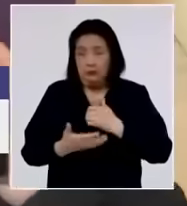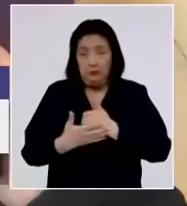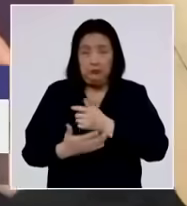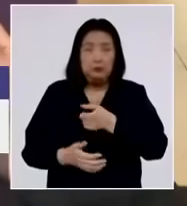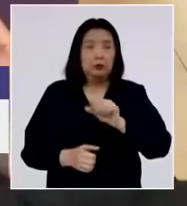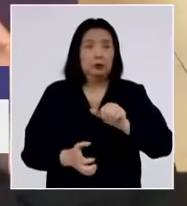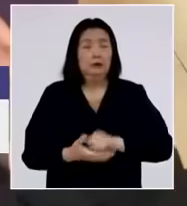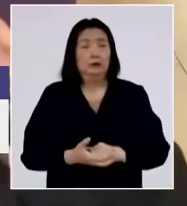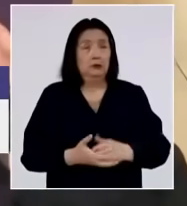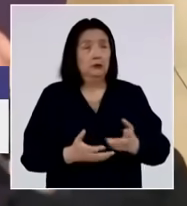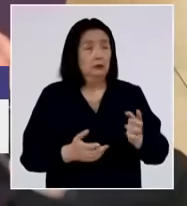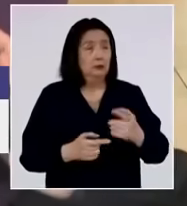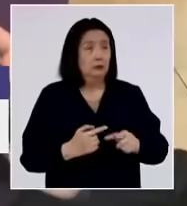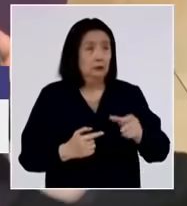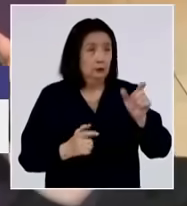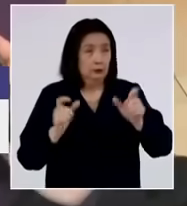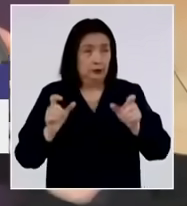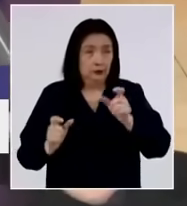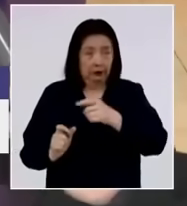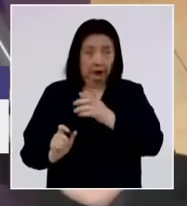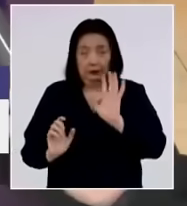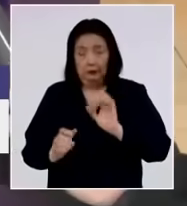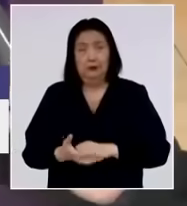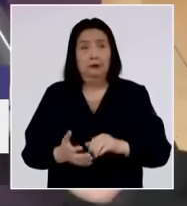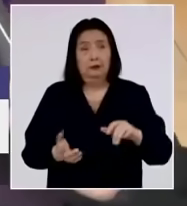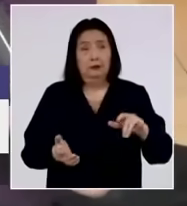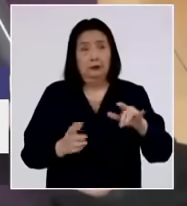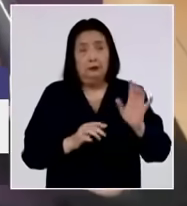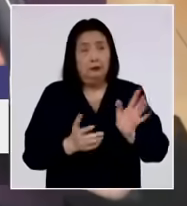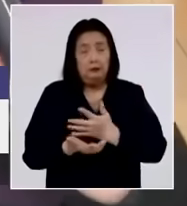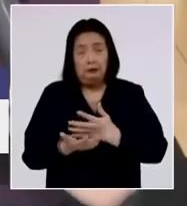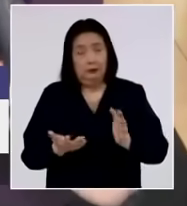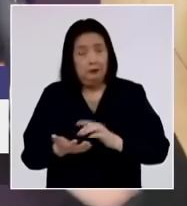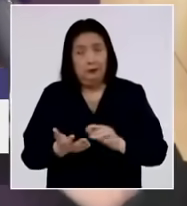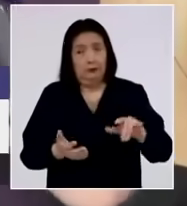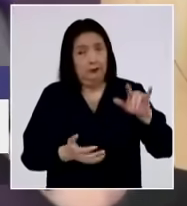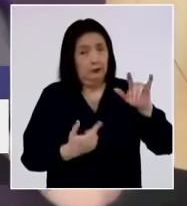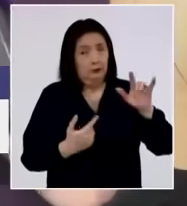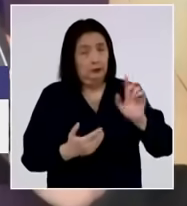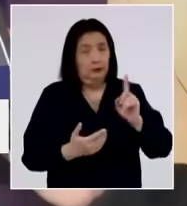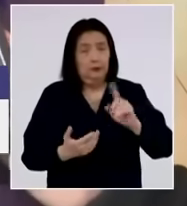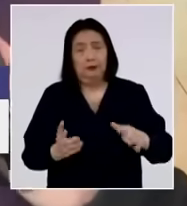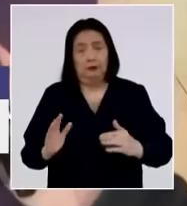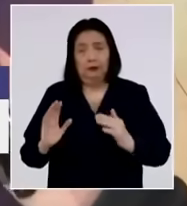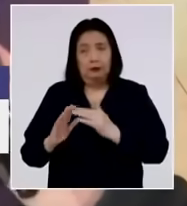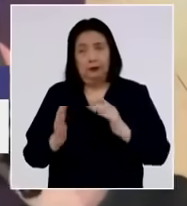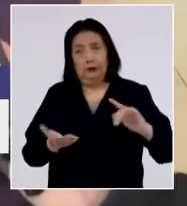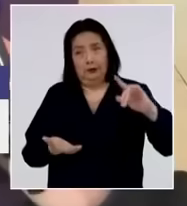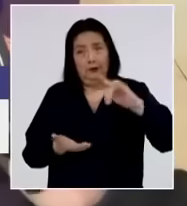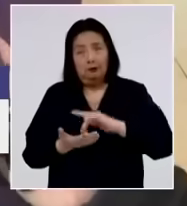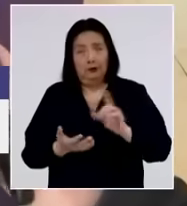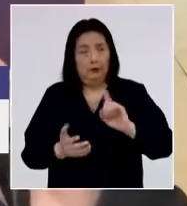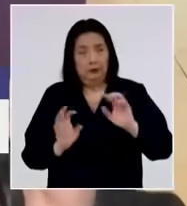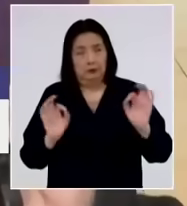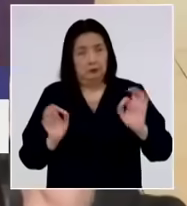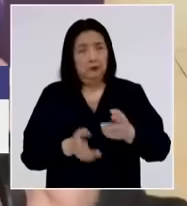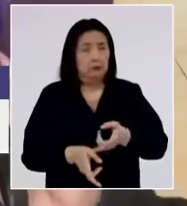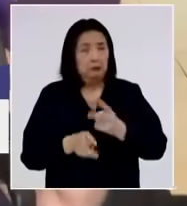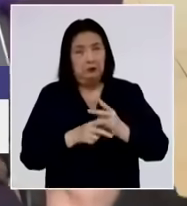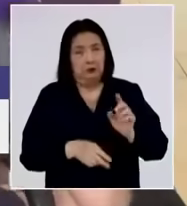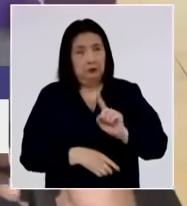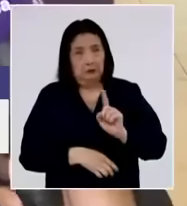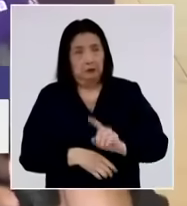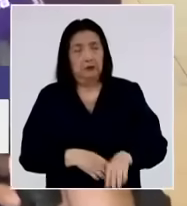verdad. Cuando digo la gente, digo los pasajeros, nadie de la aerolínea ni del aeropuerto se dignó a ni siquiera prestarnos